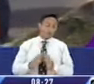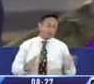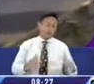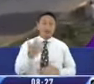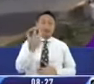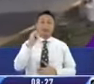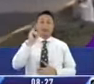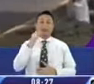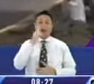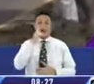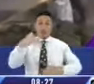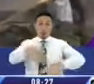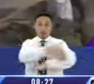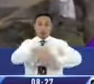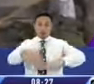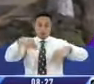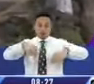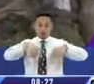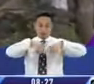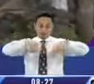Conecta completamente, y